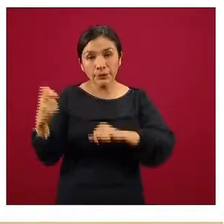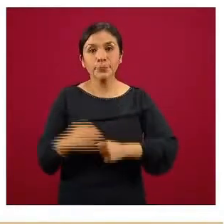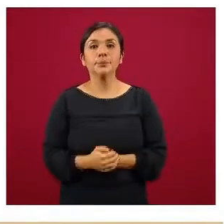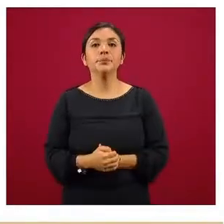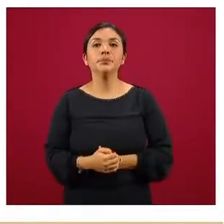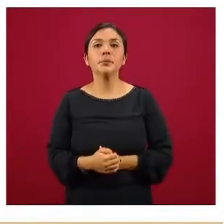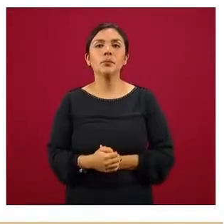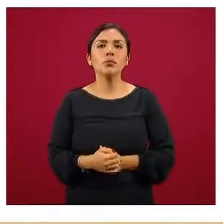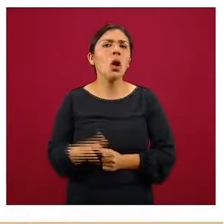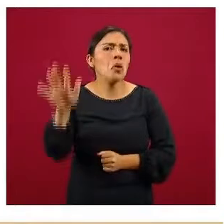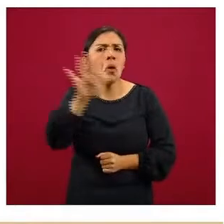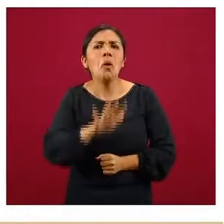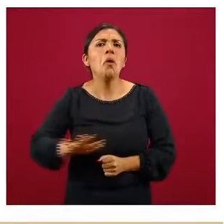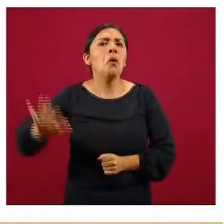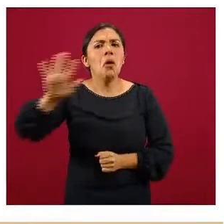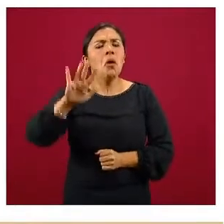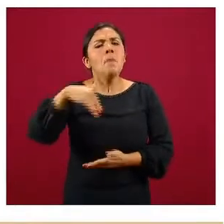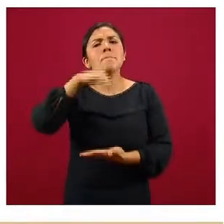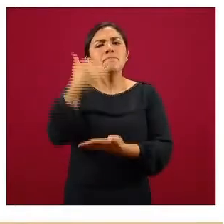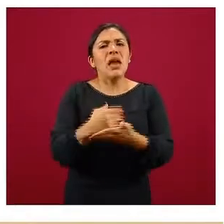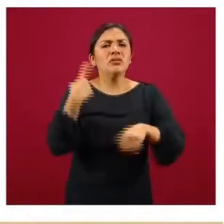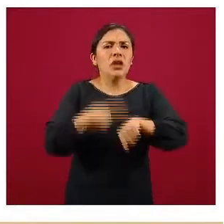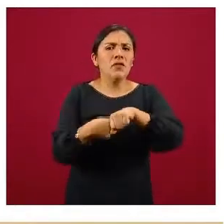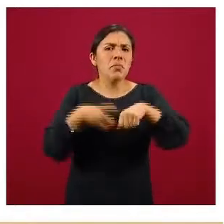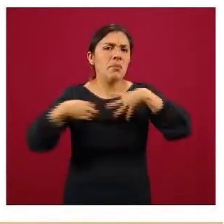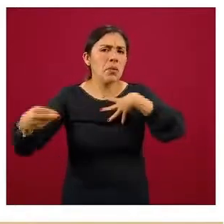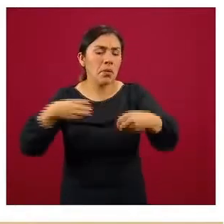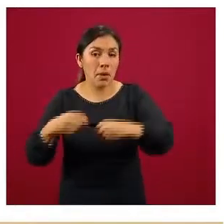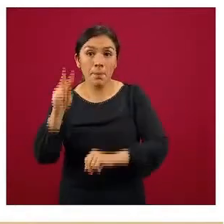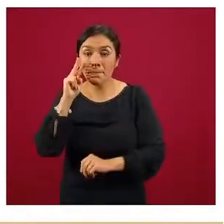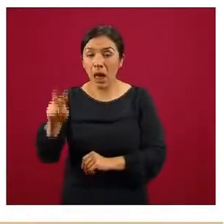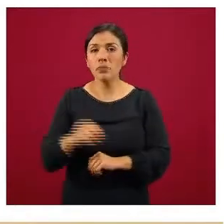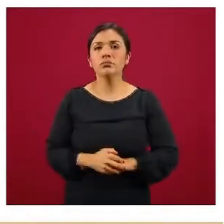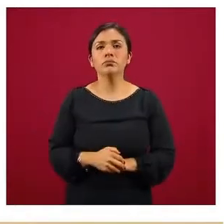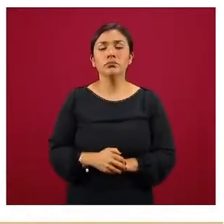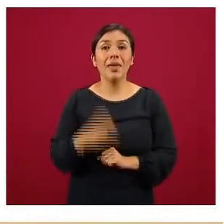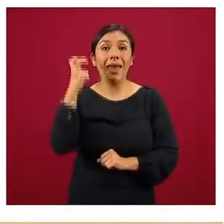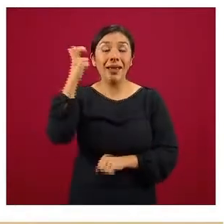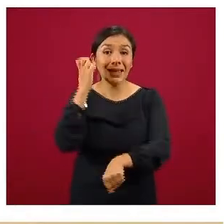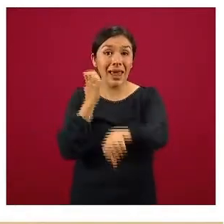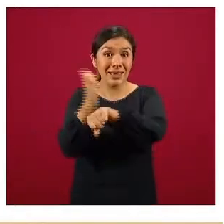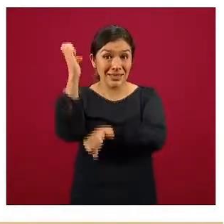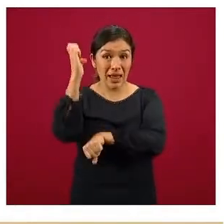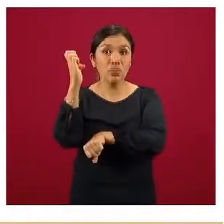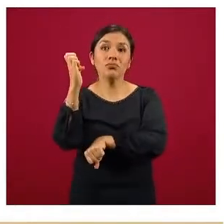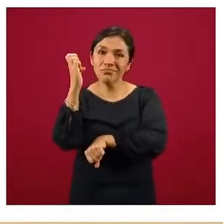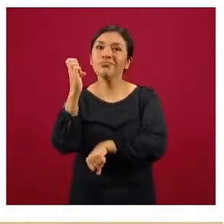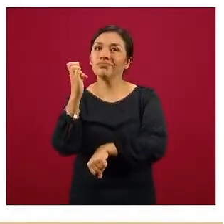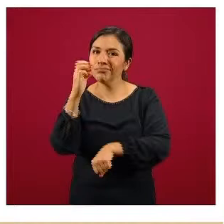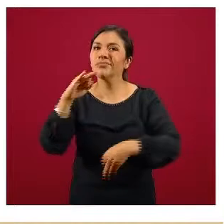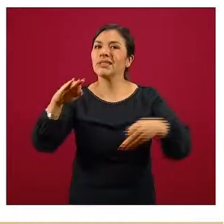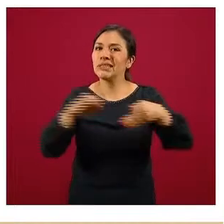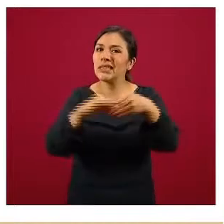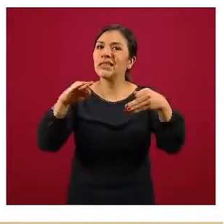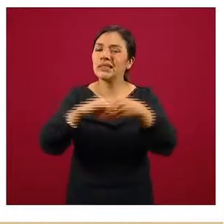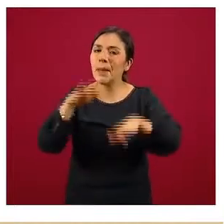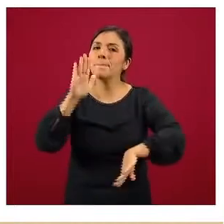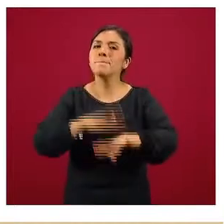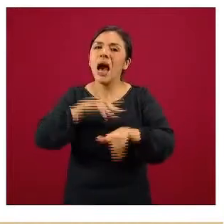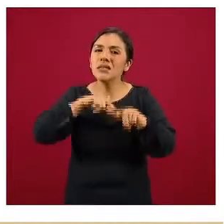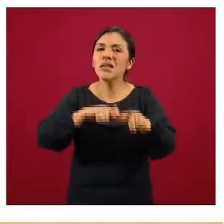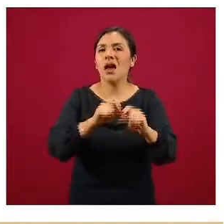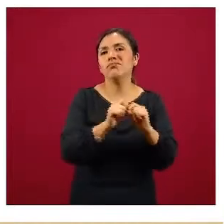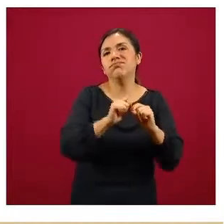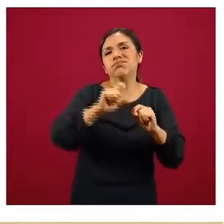y el resto tiene menor transmisión. Veamos la tendencia general para el Estado, ha sido creciente, continúa